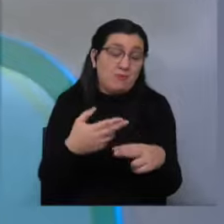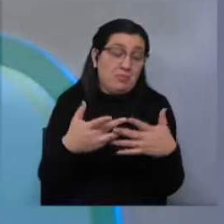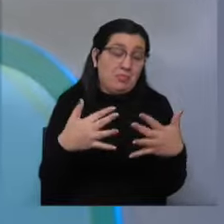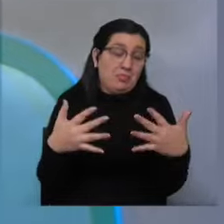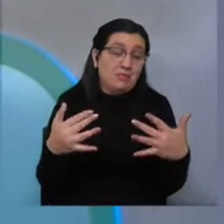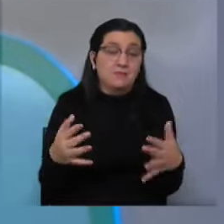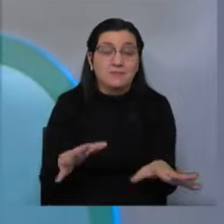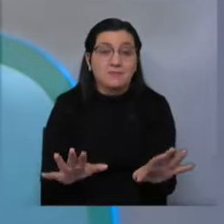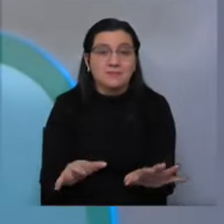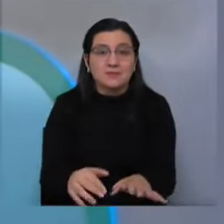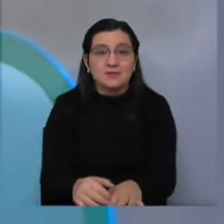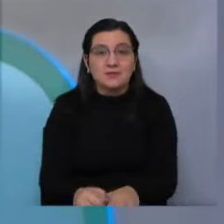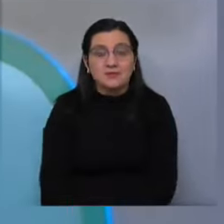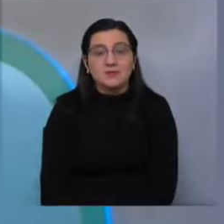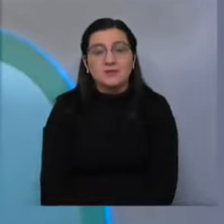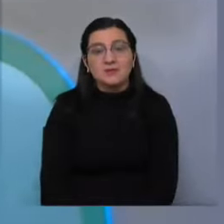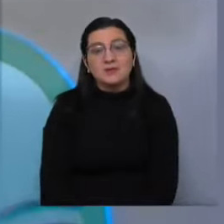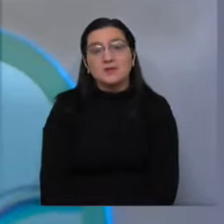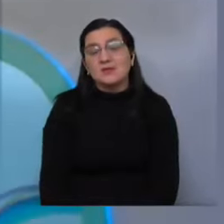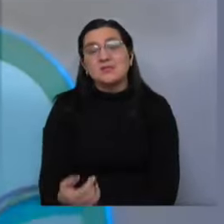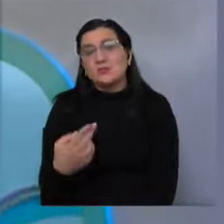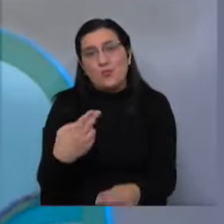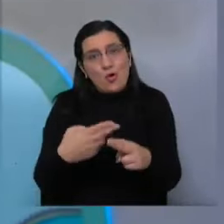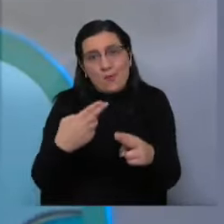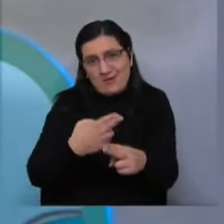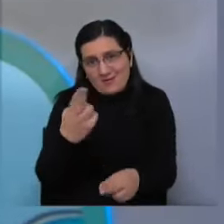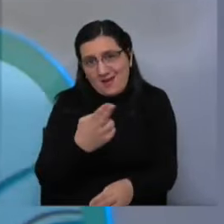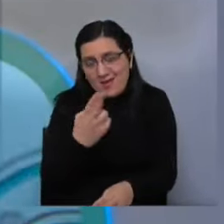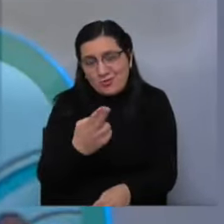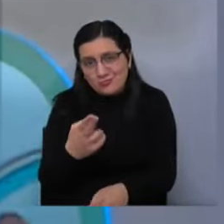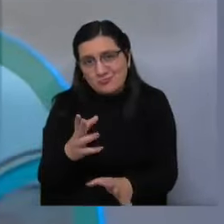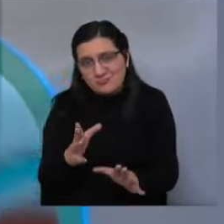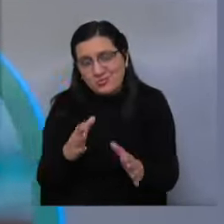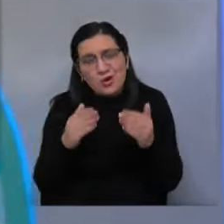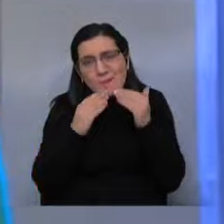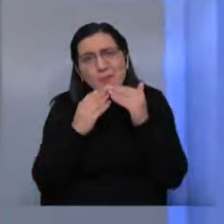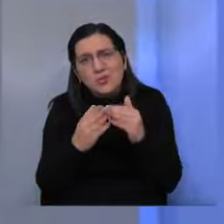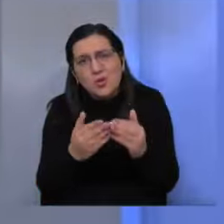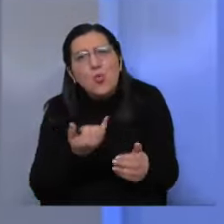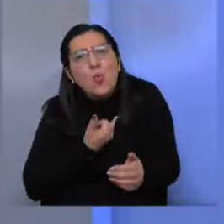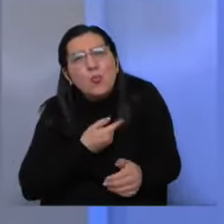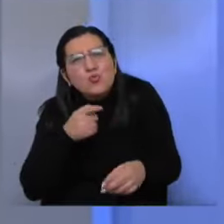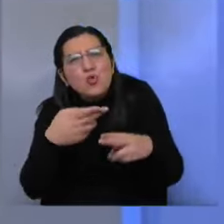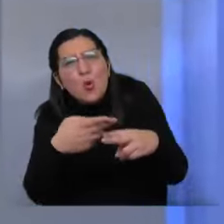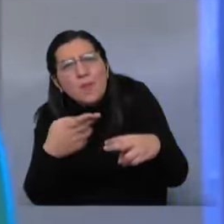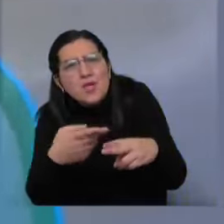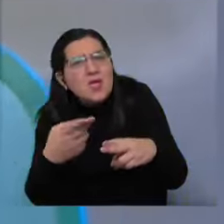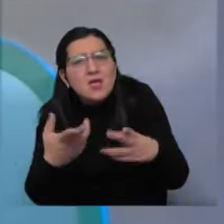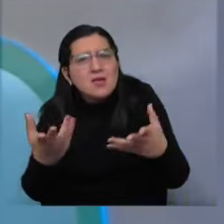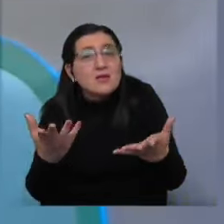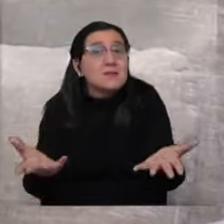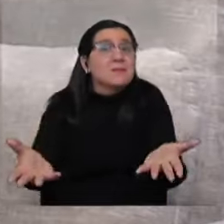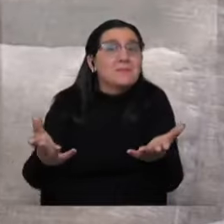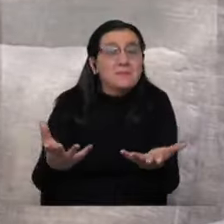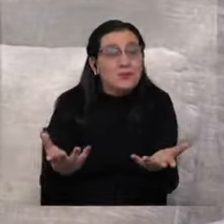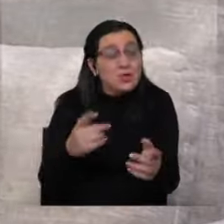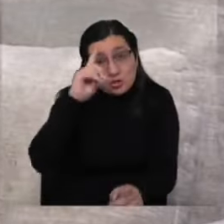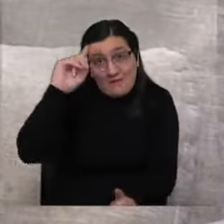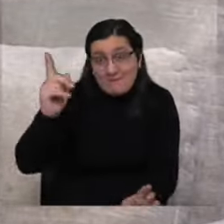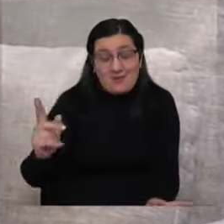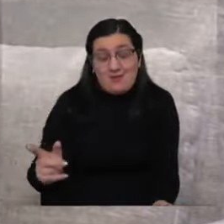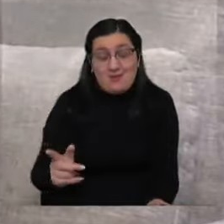acuerdo pero le pregunté a él Cómo decirlo para presentarlo una vez no me acuerdo que me dijo jia Bueno chicos esas